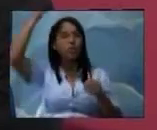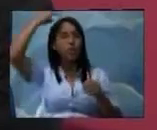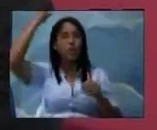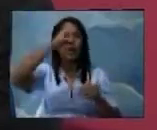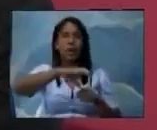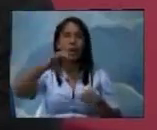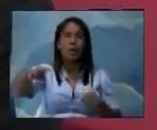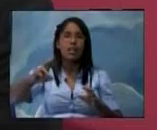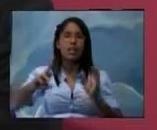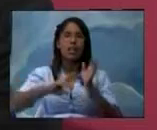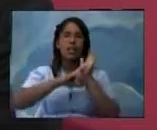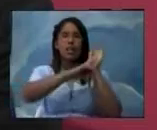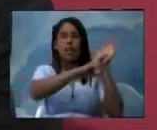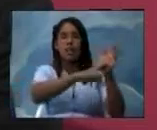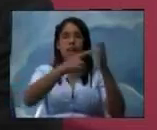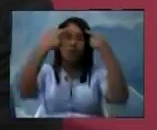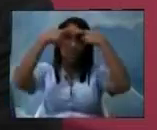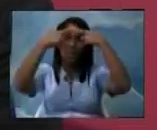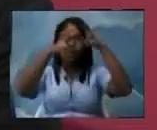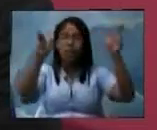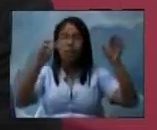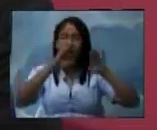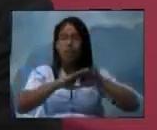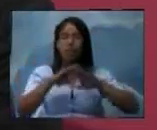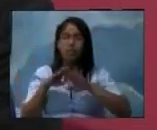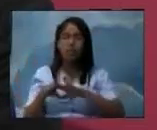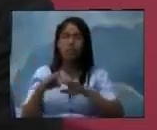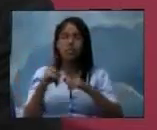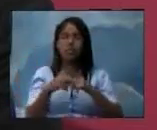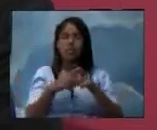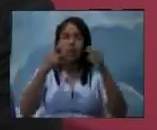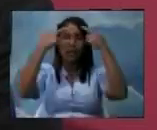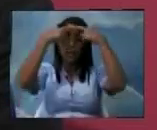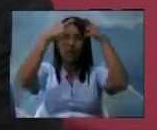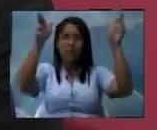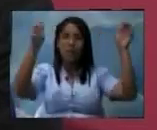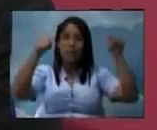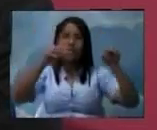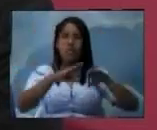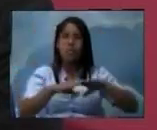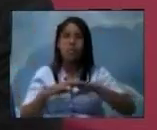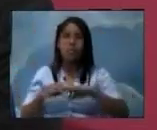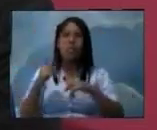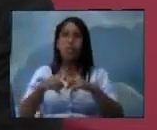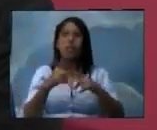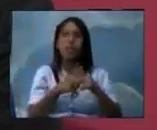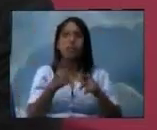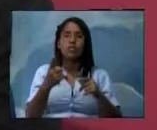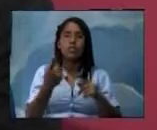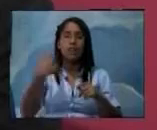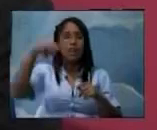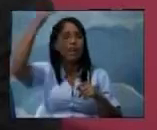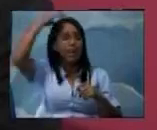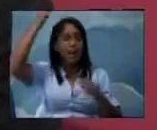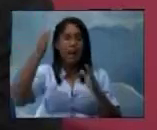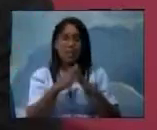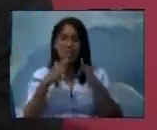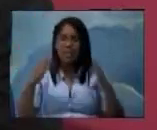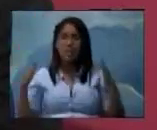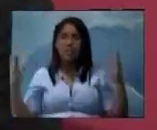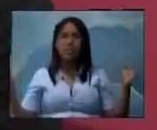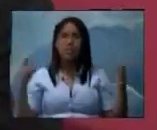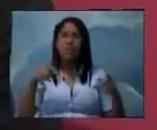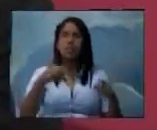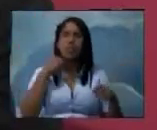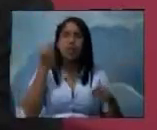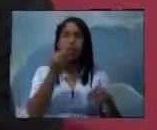revela los misterios, pues pudiste revelar este misterio. Entonces el rey engrandeció a Daniel y